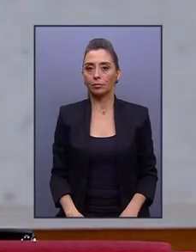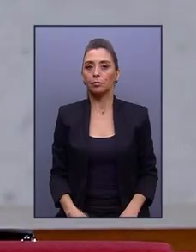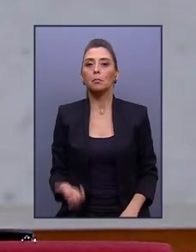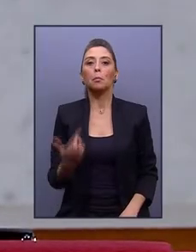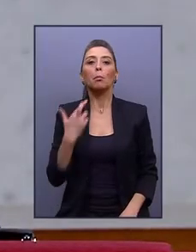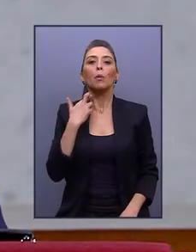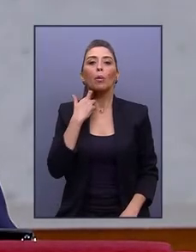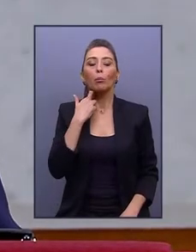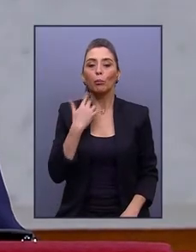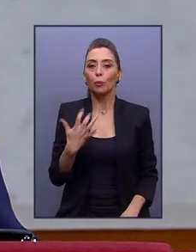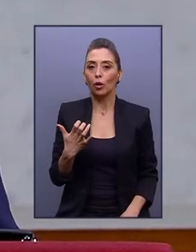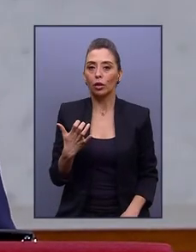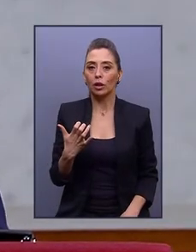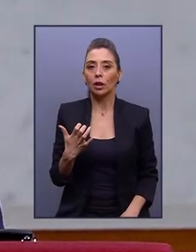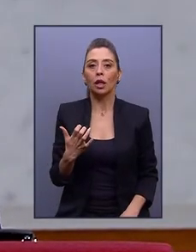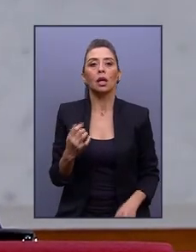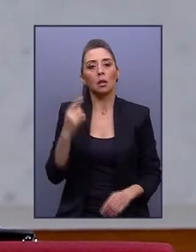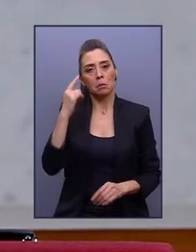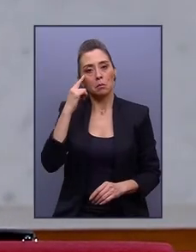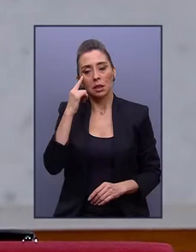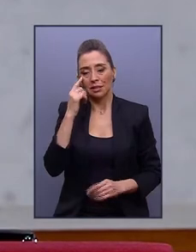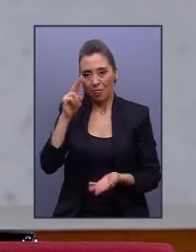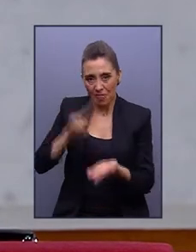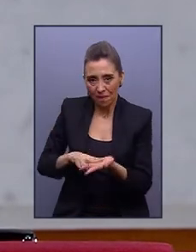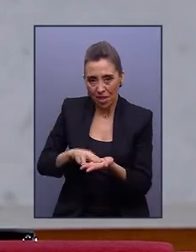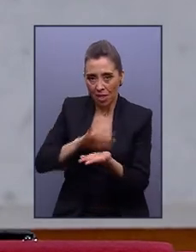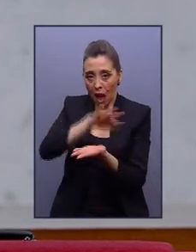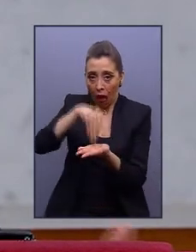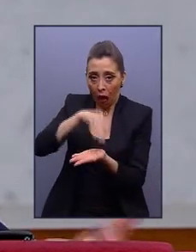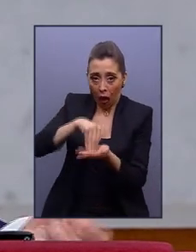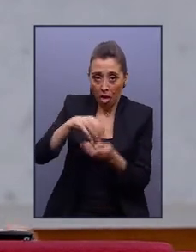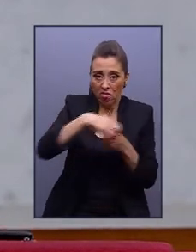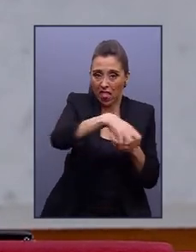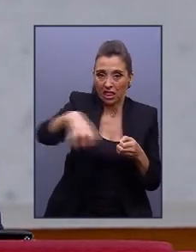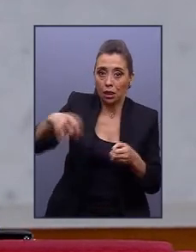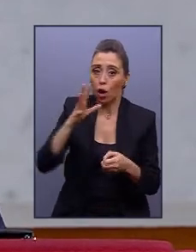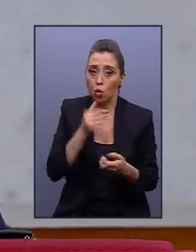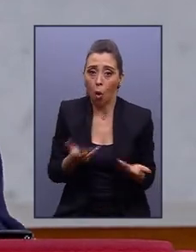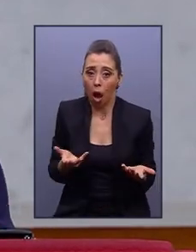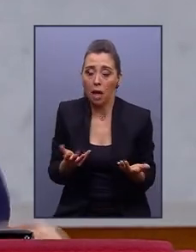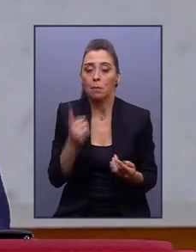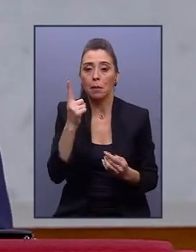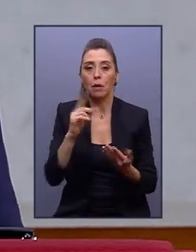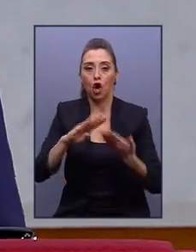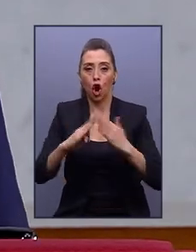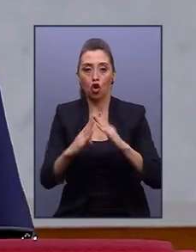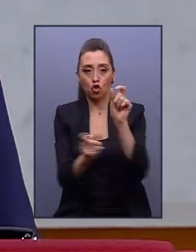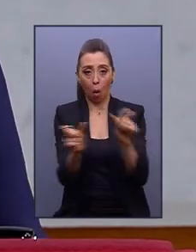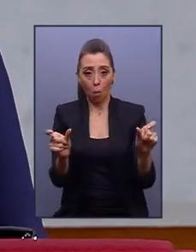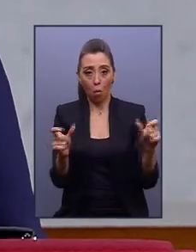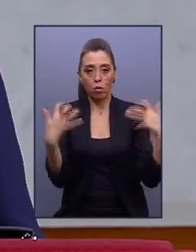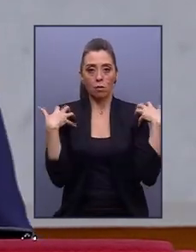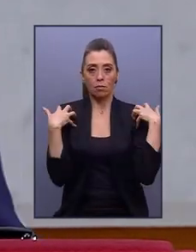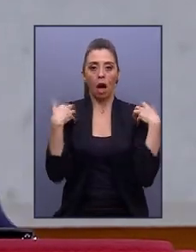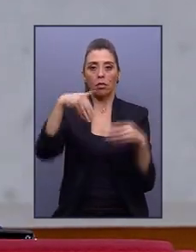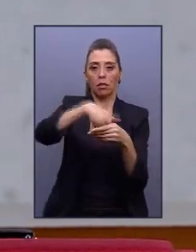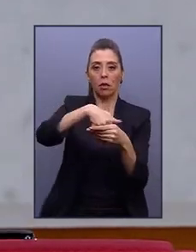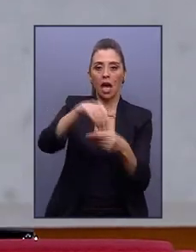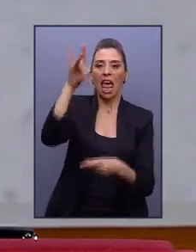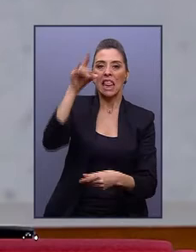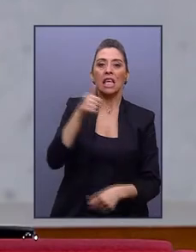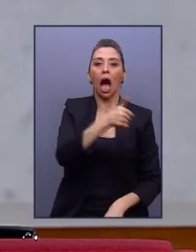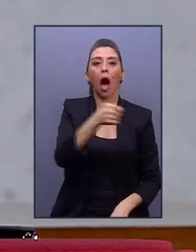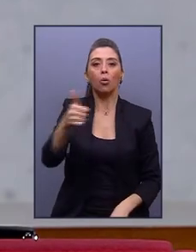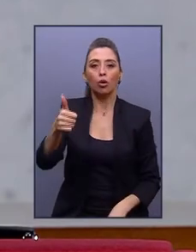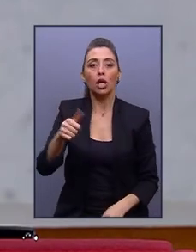porque no hay descentralización real si las comunidades no toman en sus manos elegir a sus autoridades. Actualmente